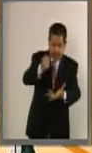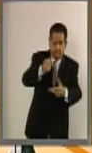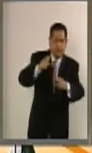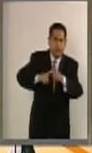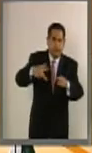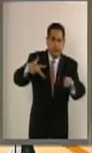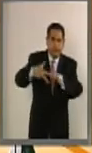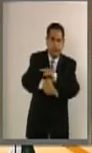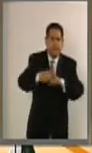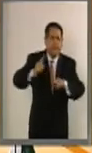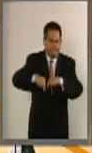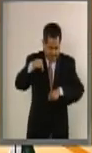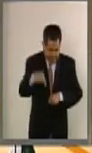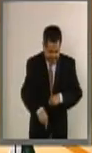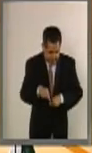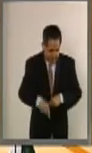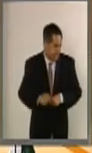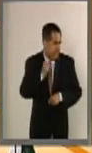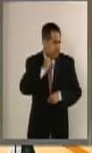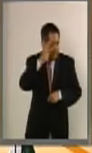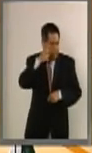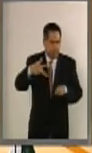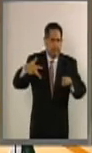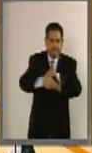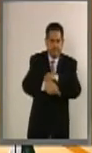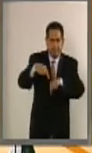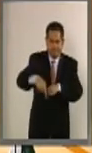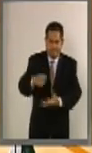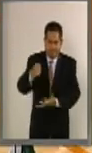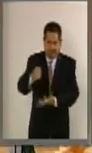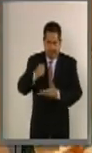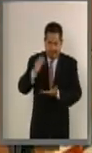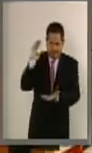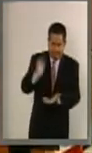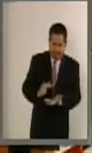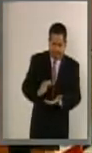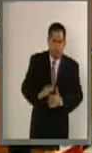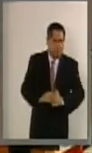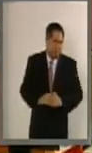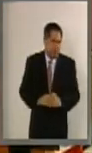recortado es el del Senado de la República. Ya están